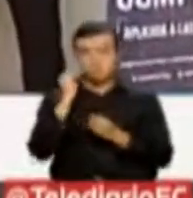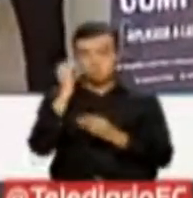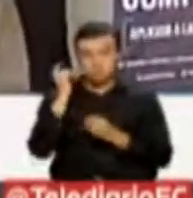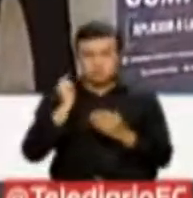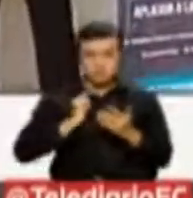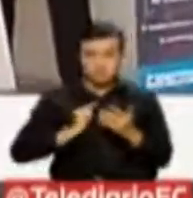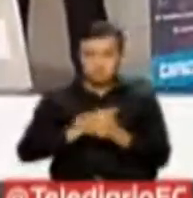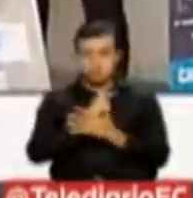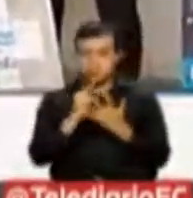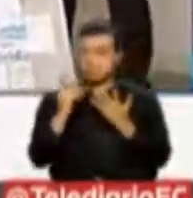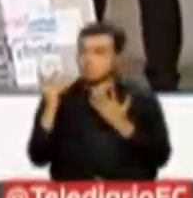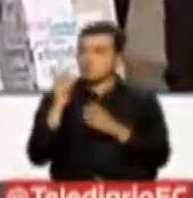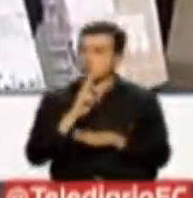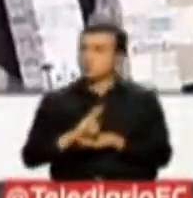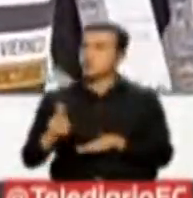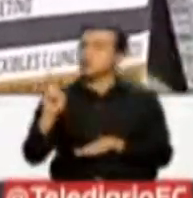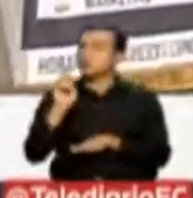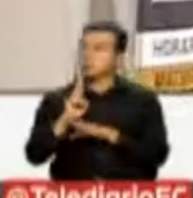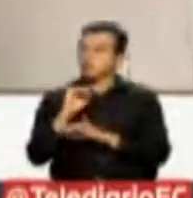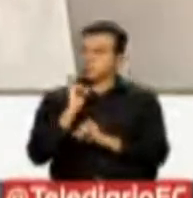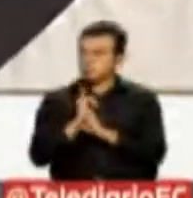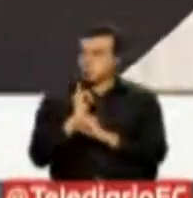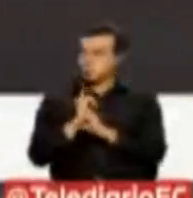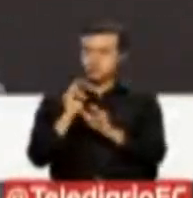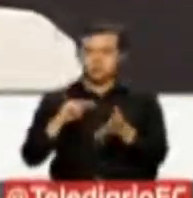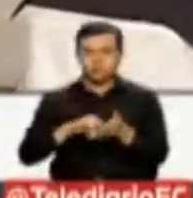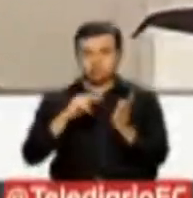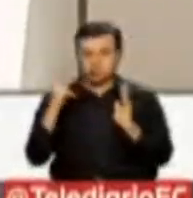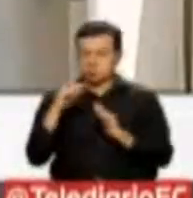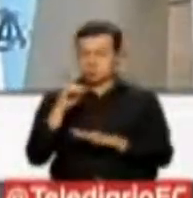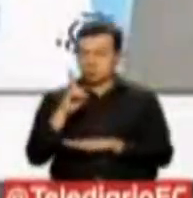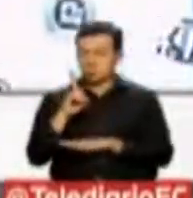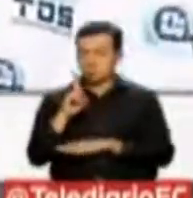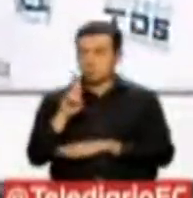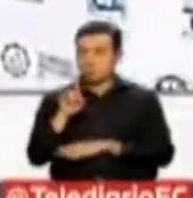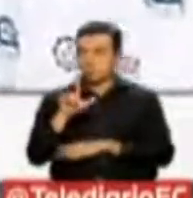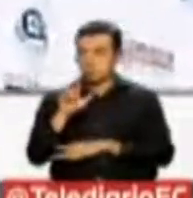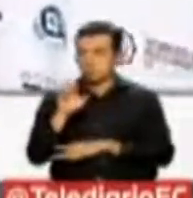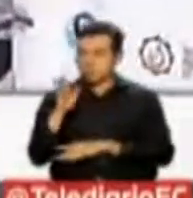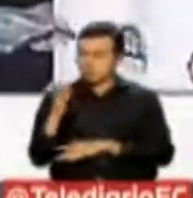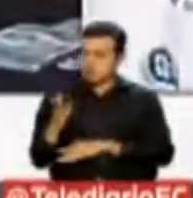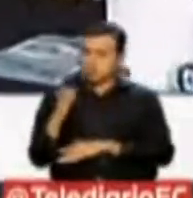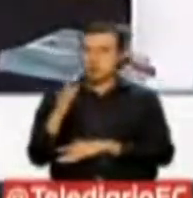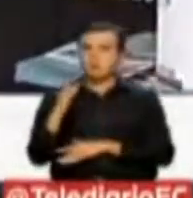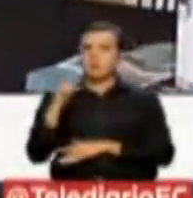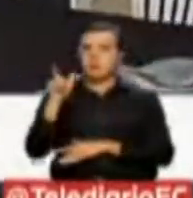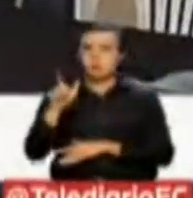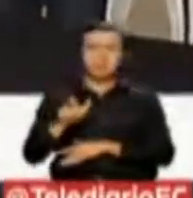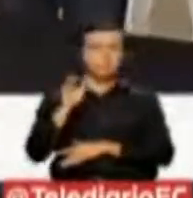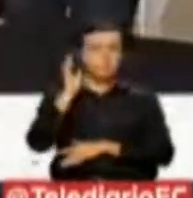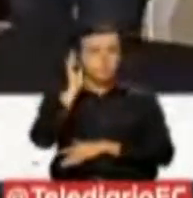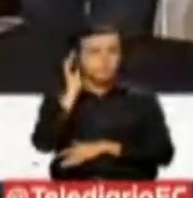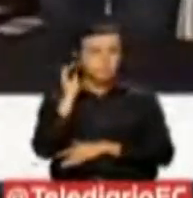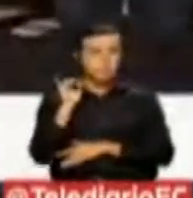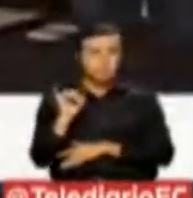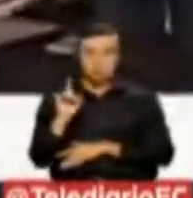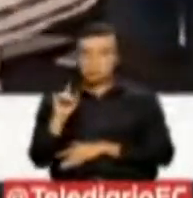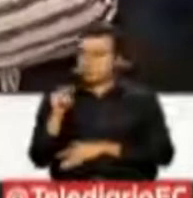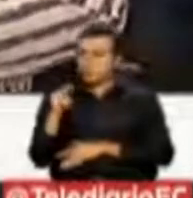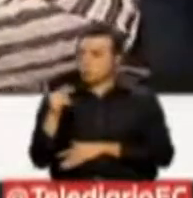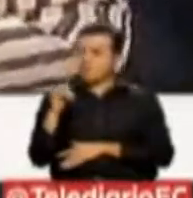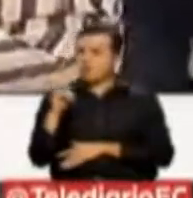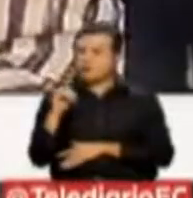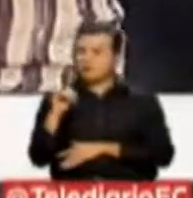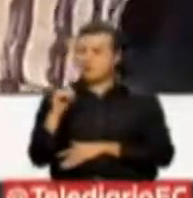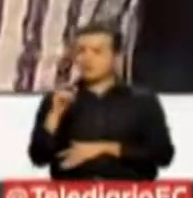también sobre eso tenemos a la rectora de un instituto tecnológico de Daule que se congrega acá también, doña Ida, muchísimas gracias por ser parte también